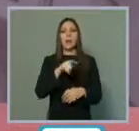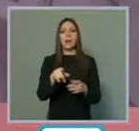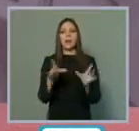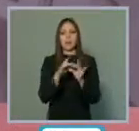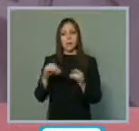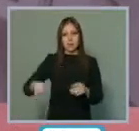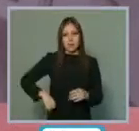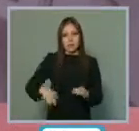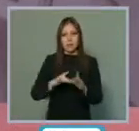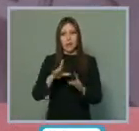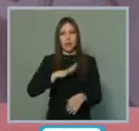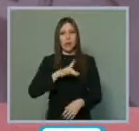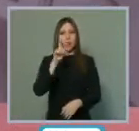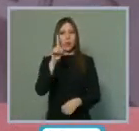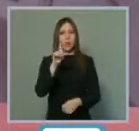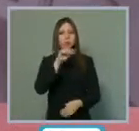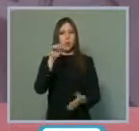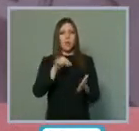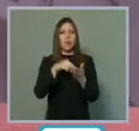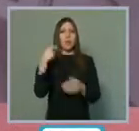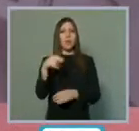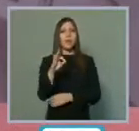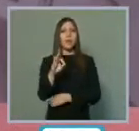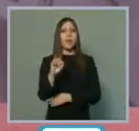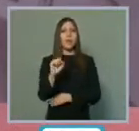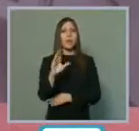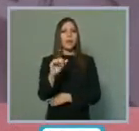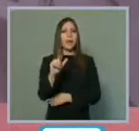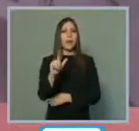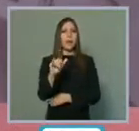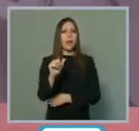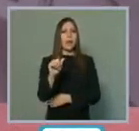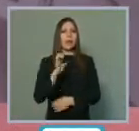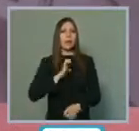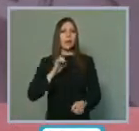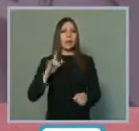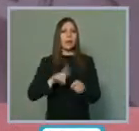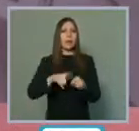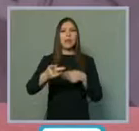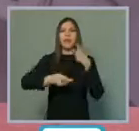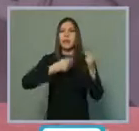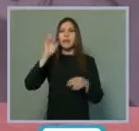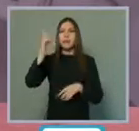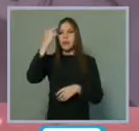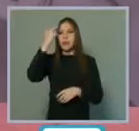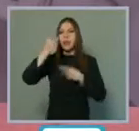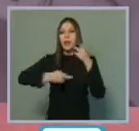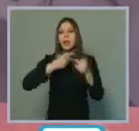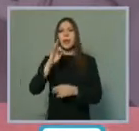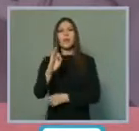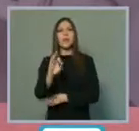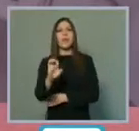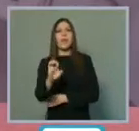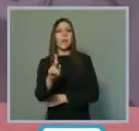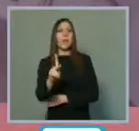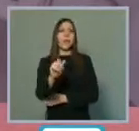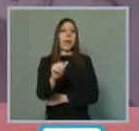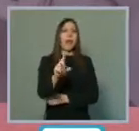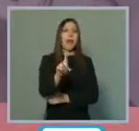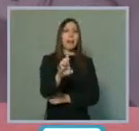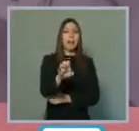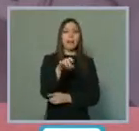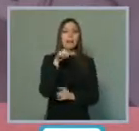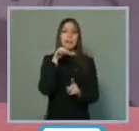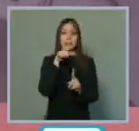aclararlo. Tenemos una fiscalía especializada para delitos electorales, que todos hemos oído FEPADE y me parece que hemos visto bastante propaganda. Claro. Sí. Ellos se